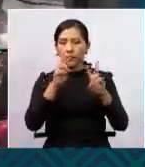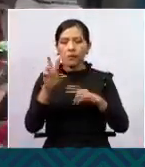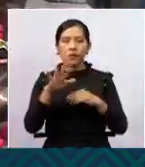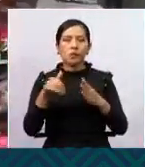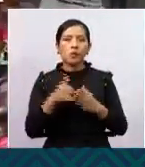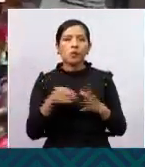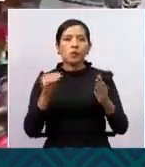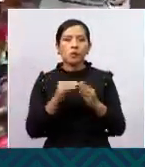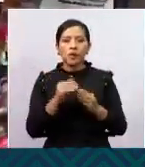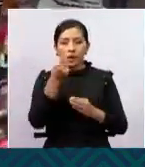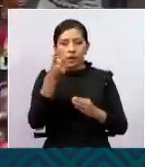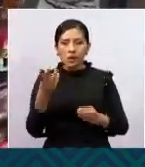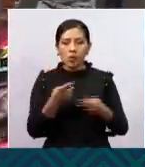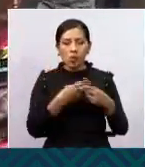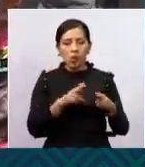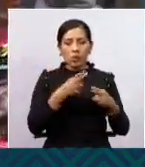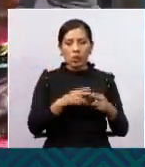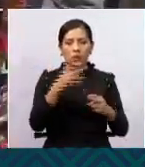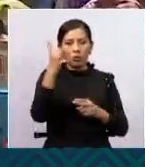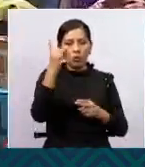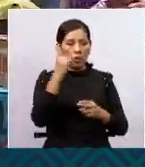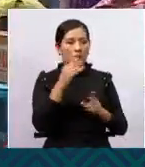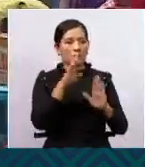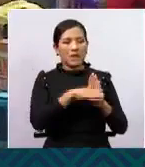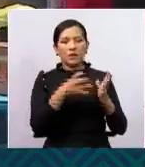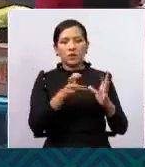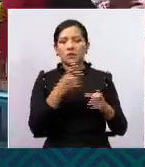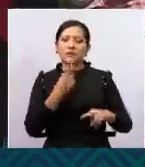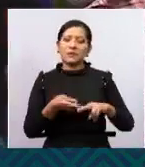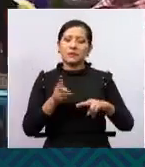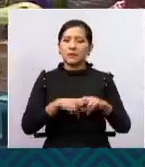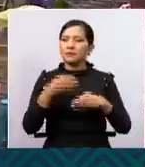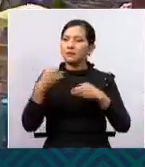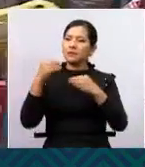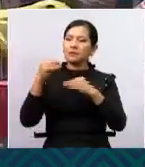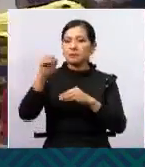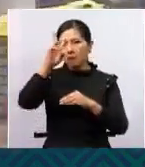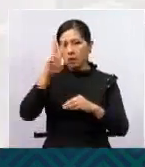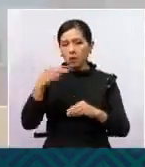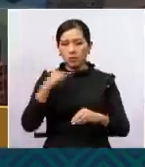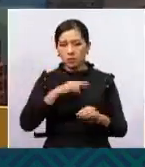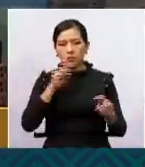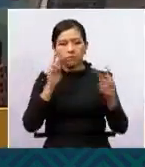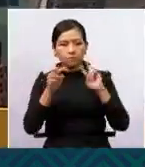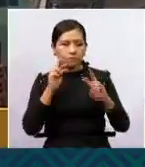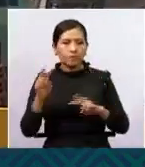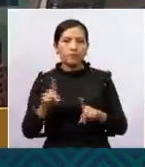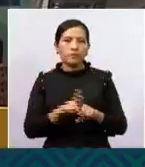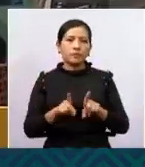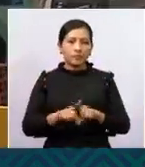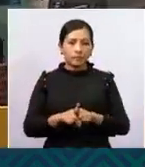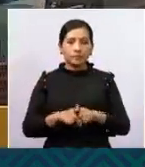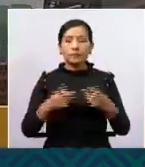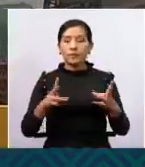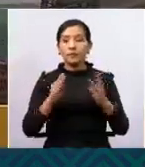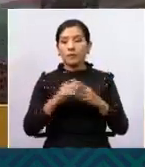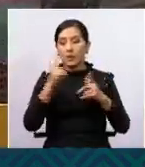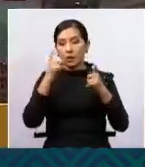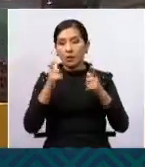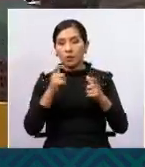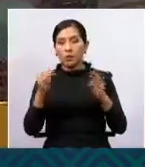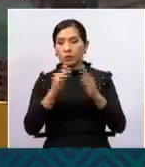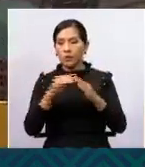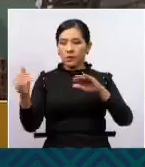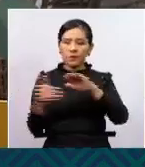contrabando de huevo que estaría saliendo a al Perú para para ver cómo se está comercializando la actividad se inició con el control del paso de